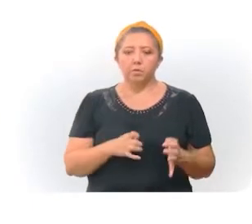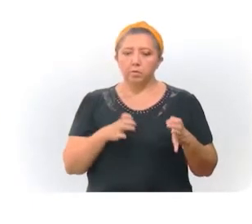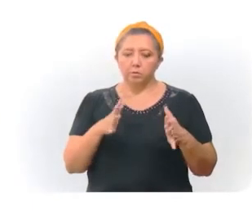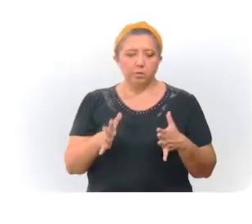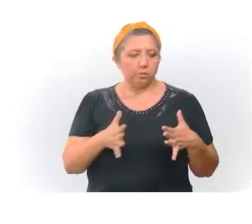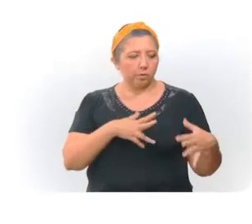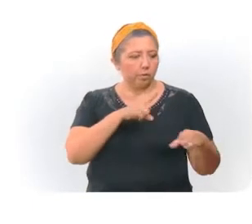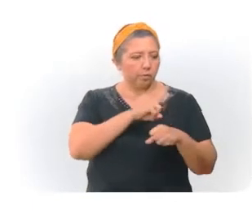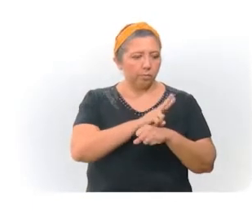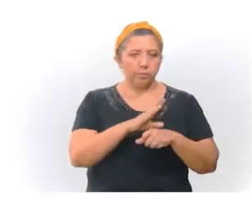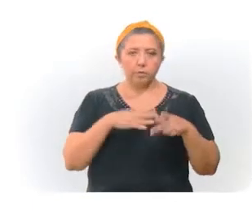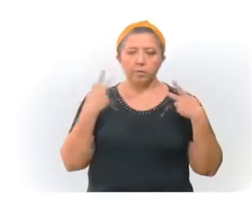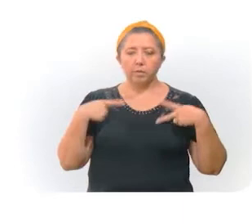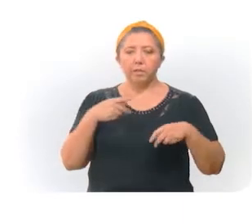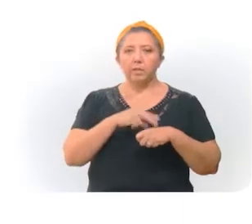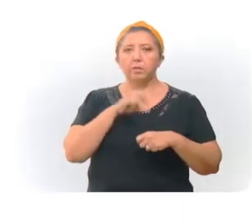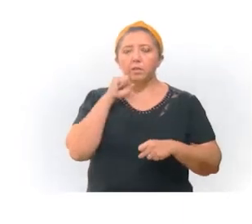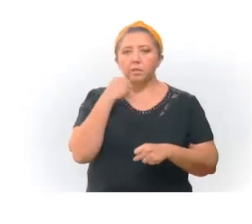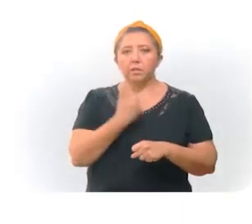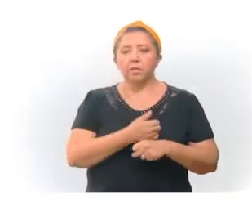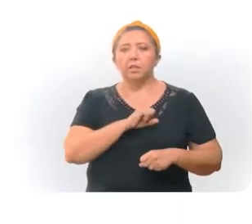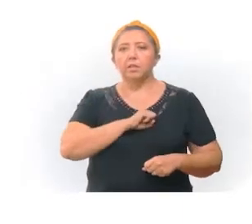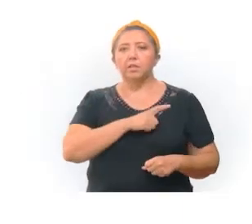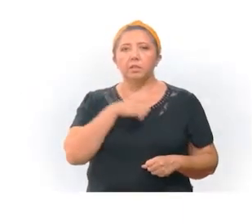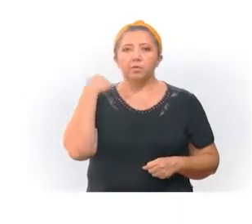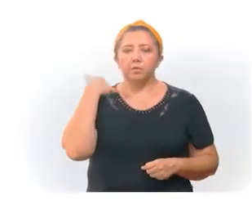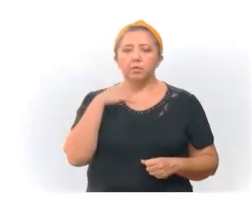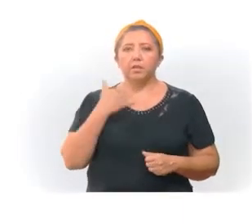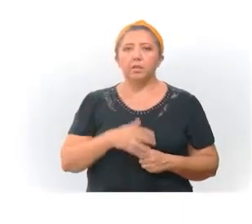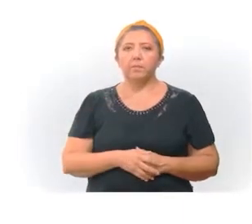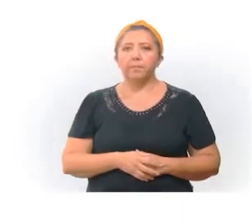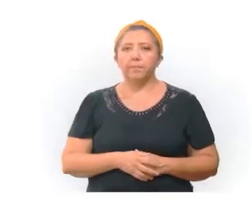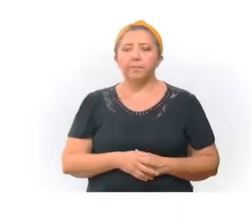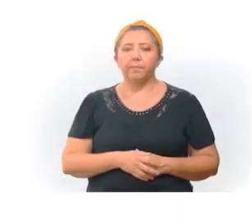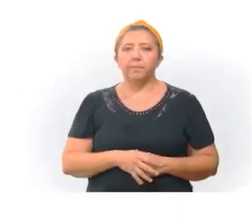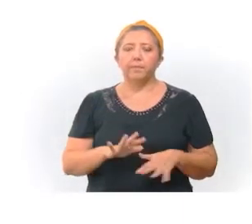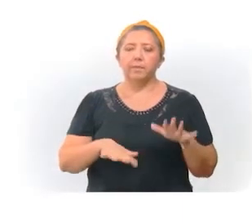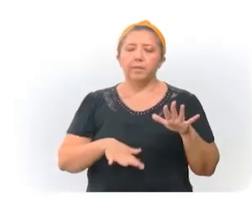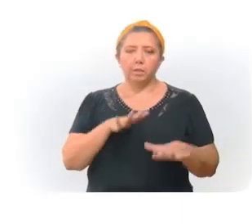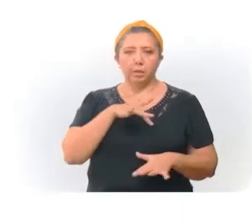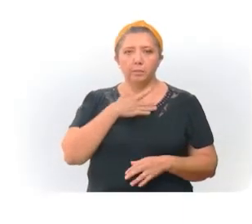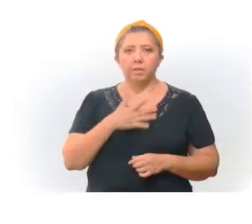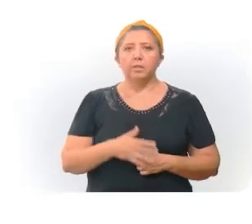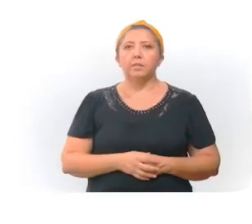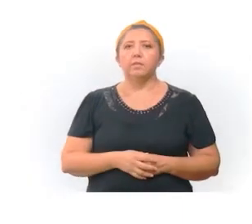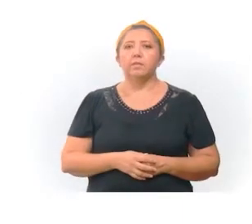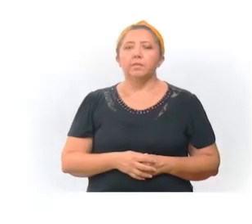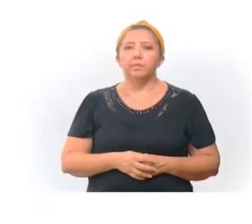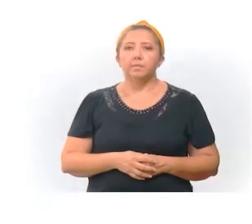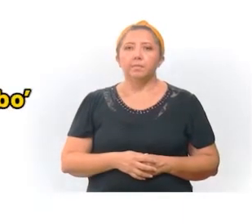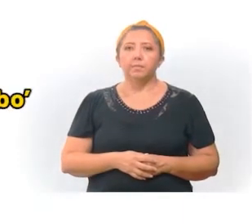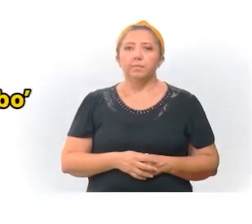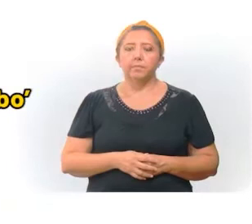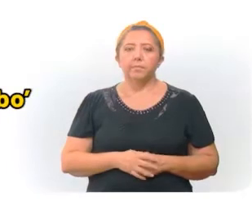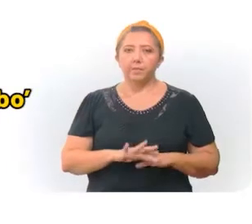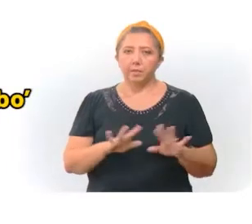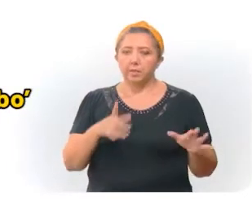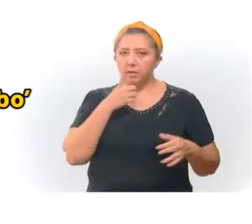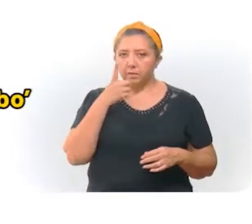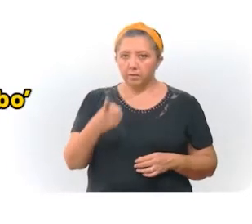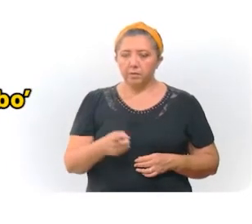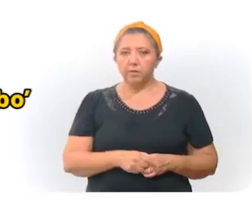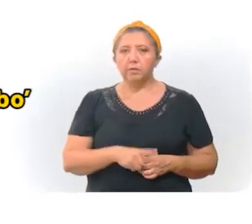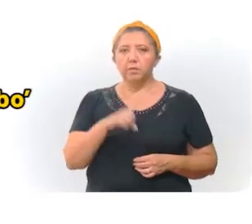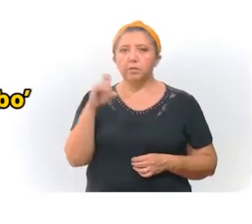estables, aislados y monitoreados por personal médico de la Secretaría de Salud de Yucatán. Presentan síntomas leves. Como ya